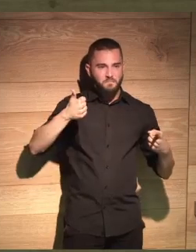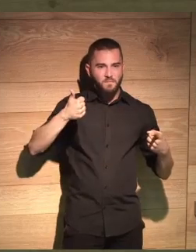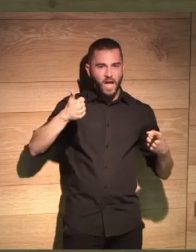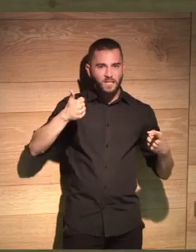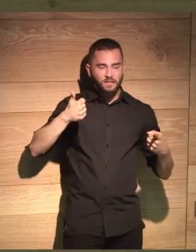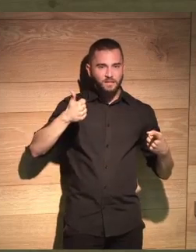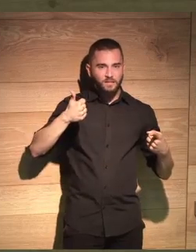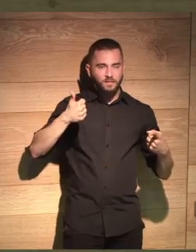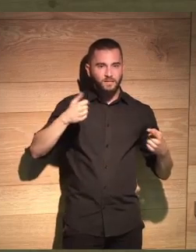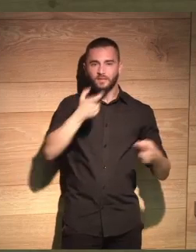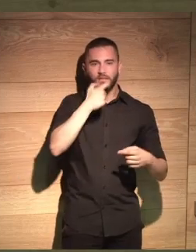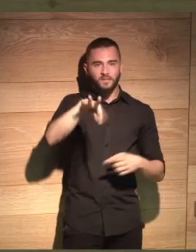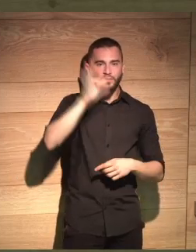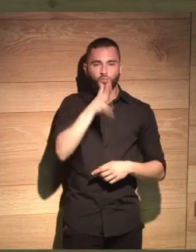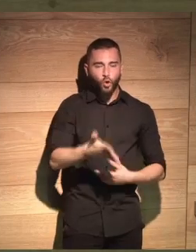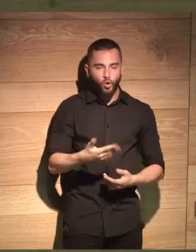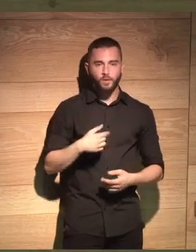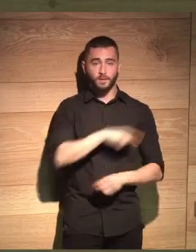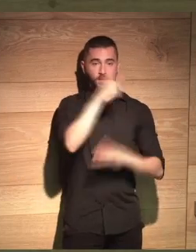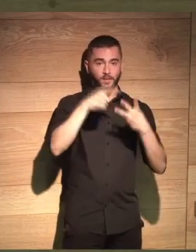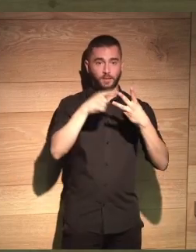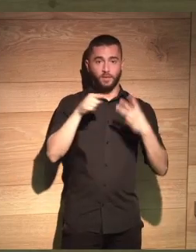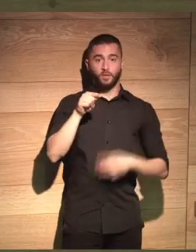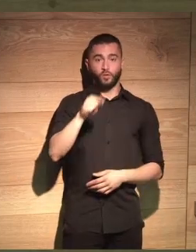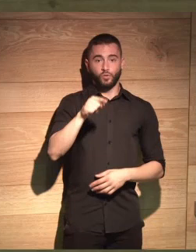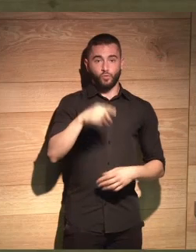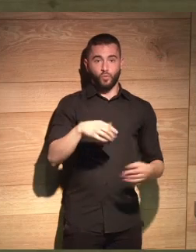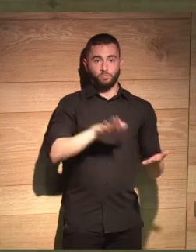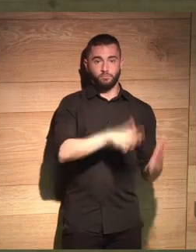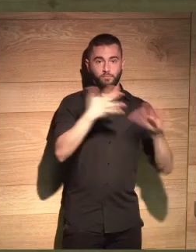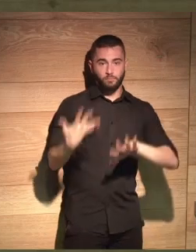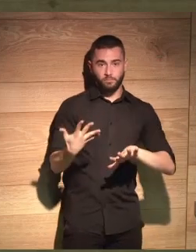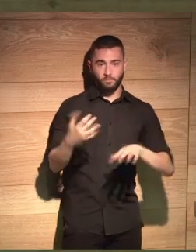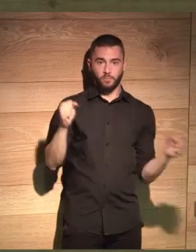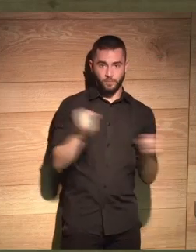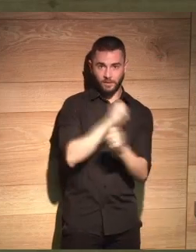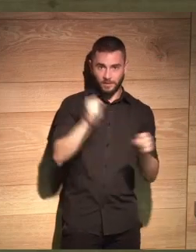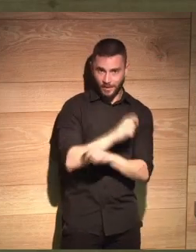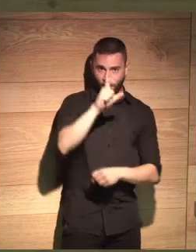inglesa? En segundo lugar, has comentado y que has trabajado como traductora en